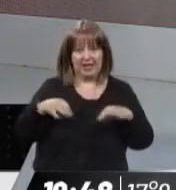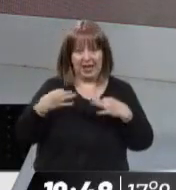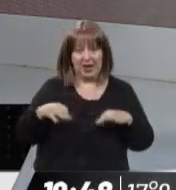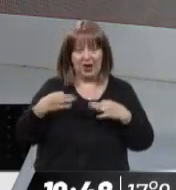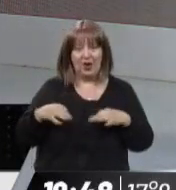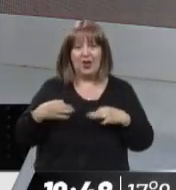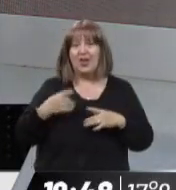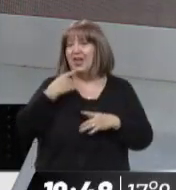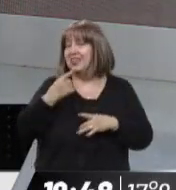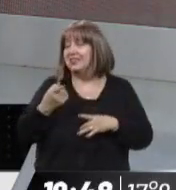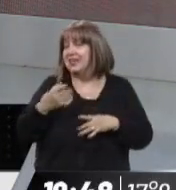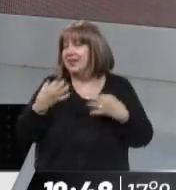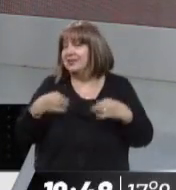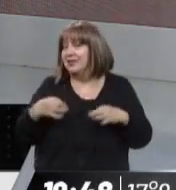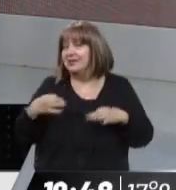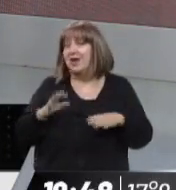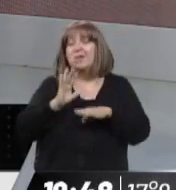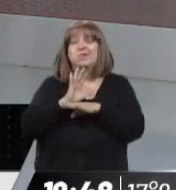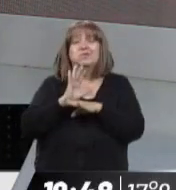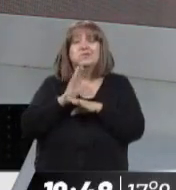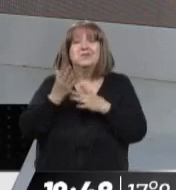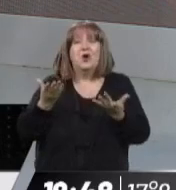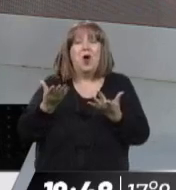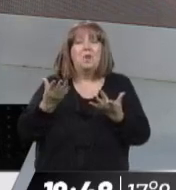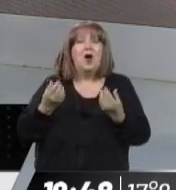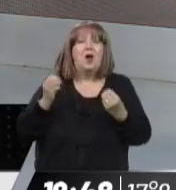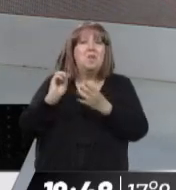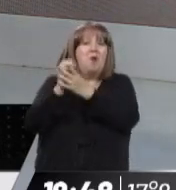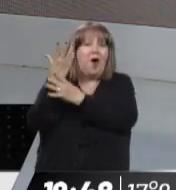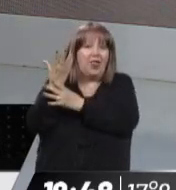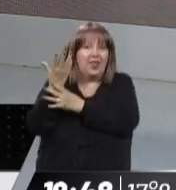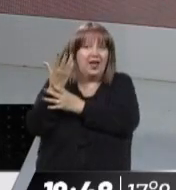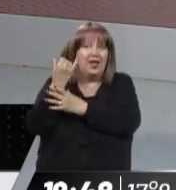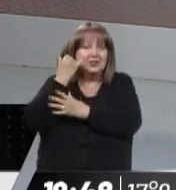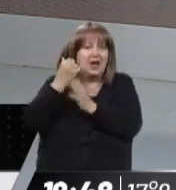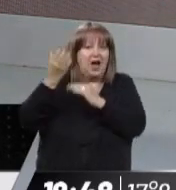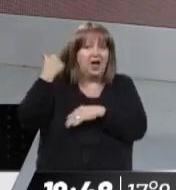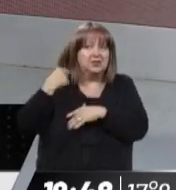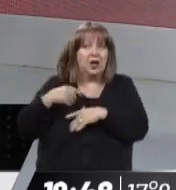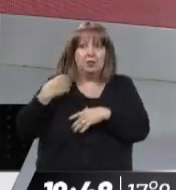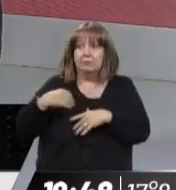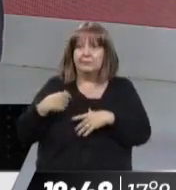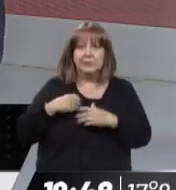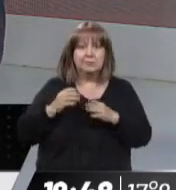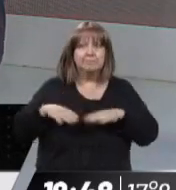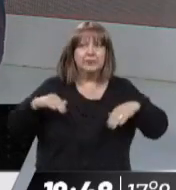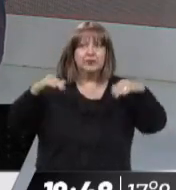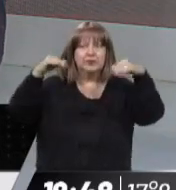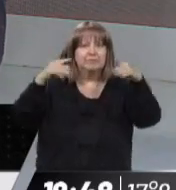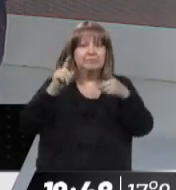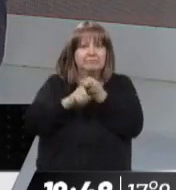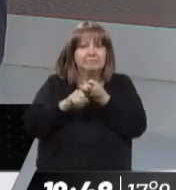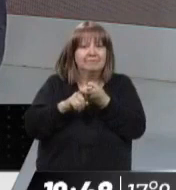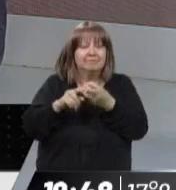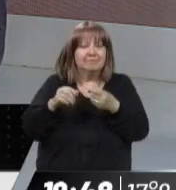es lo que dice la canción básicamente, pero está más de moda que antes. Antes no estaba de moda ser soltero. No, era como... Y ahora se estira la soltería. Y aparte,